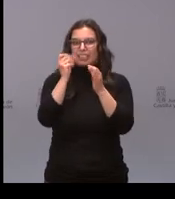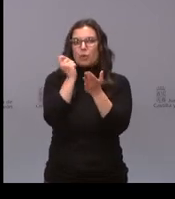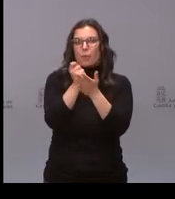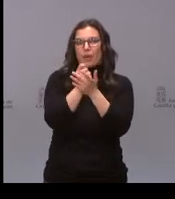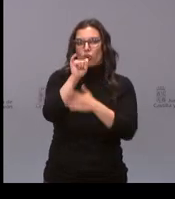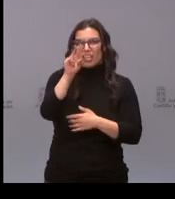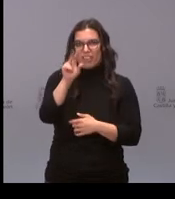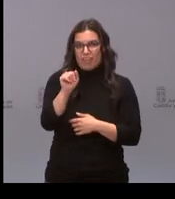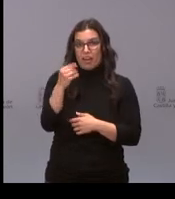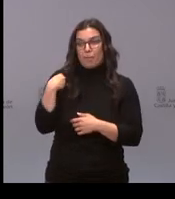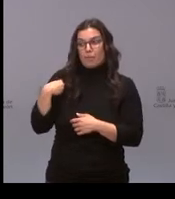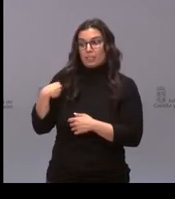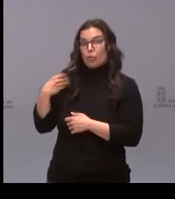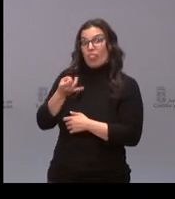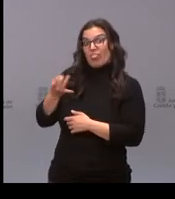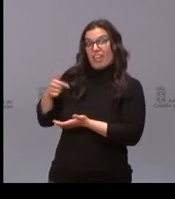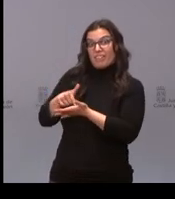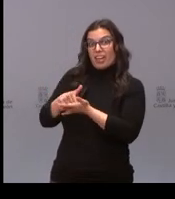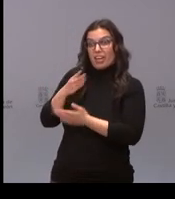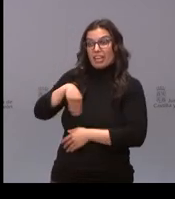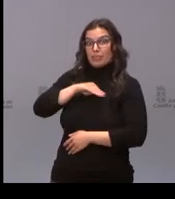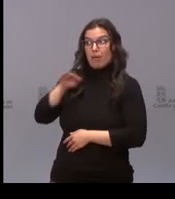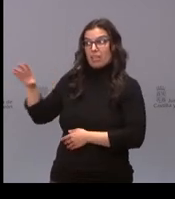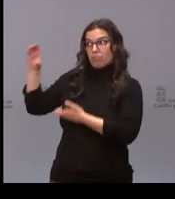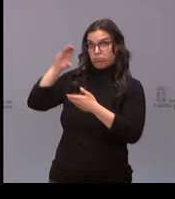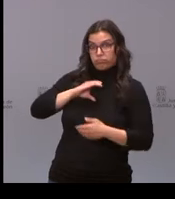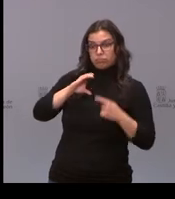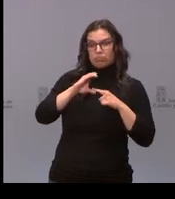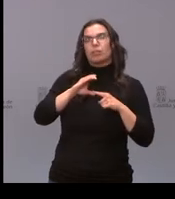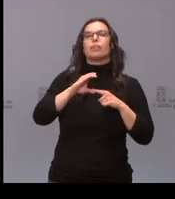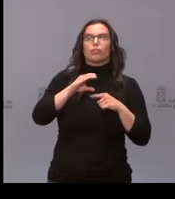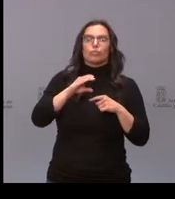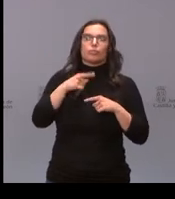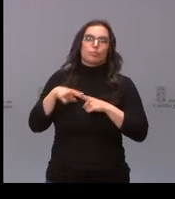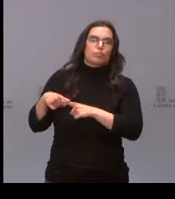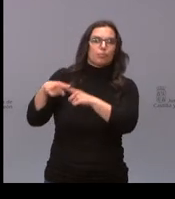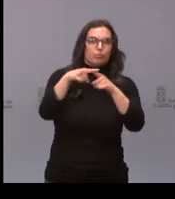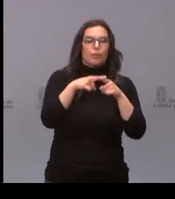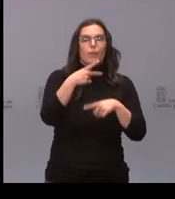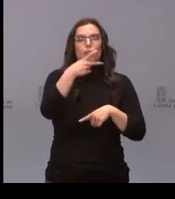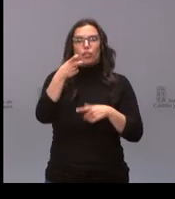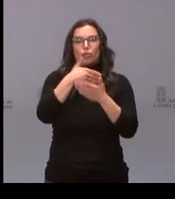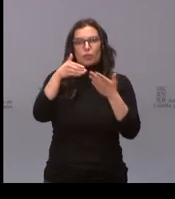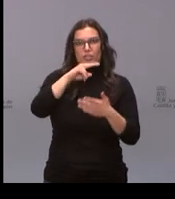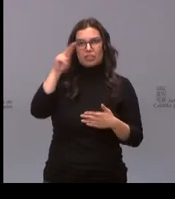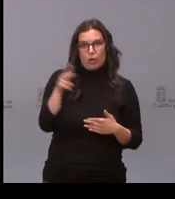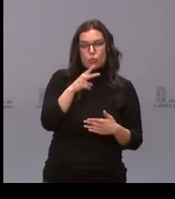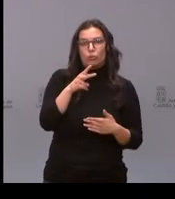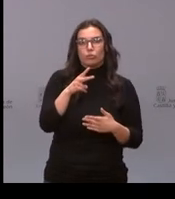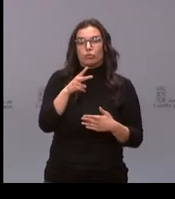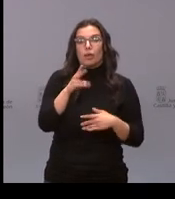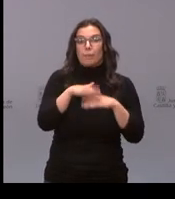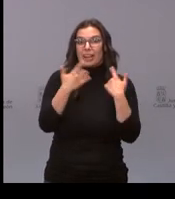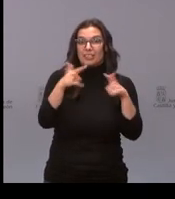nos debe el Gobierno de España. Con eso vamos a hacer un nuevo paquete de 200 millones de euros para el sector